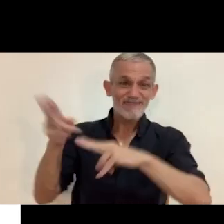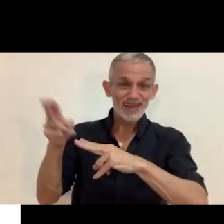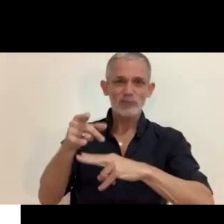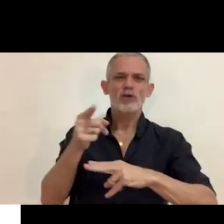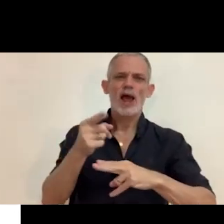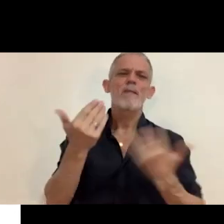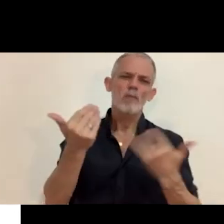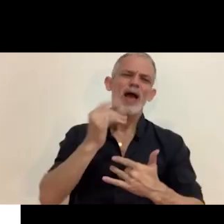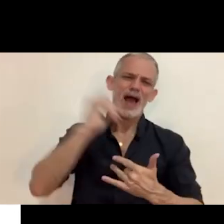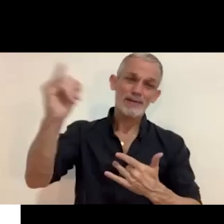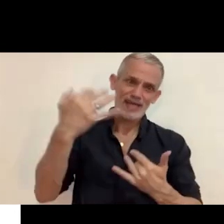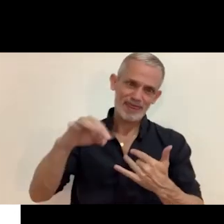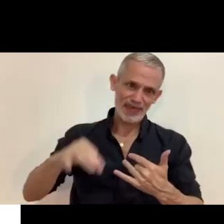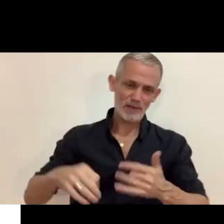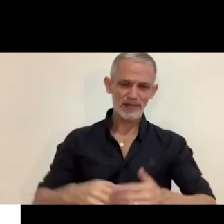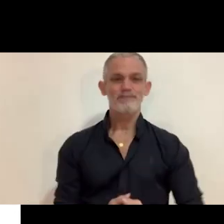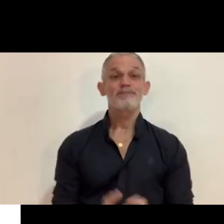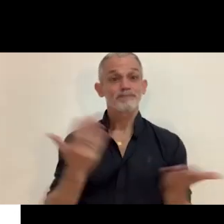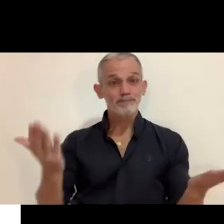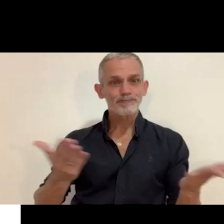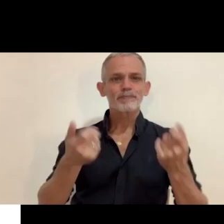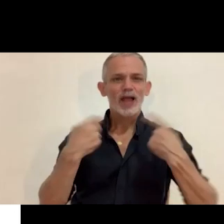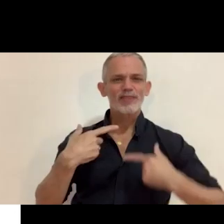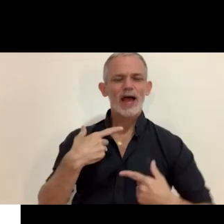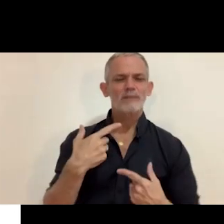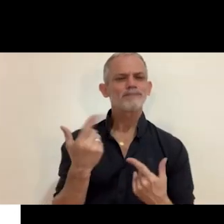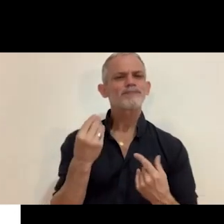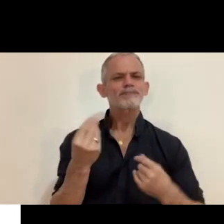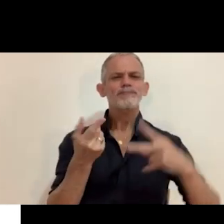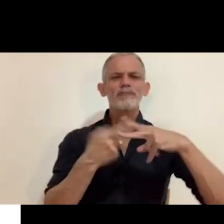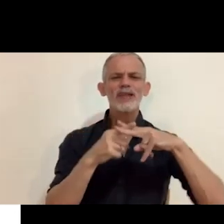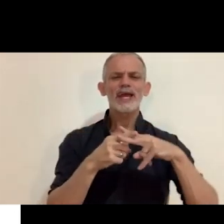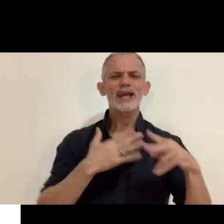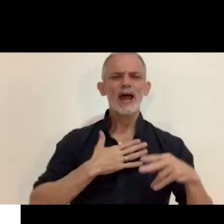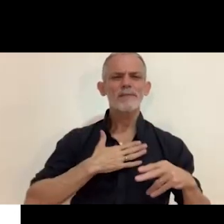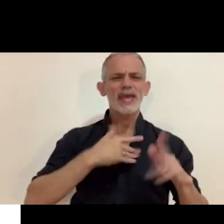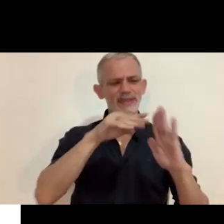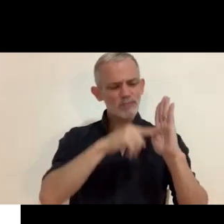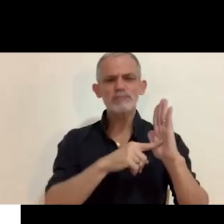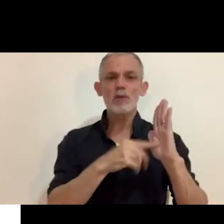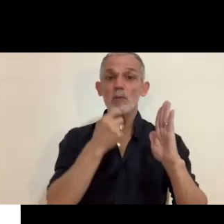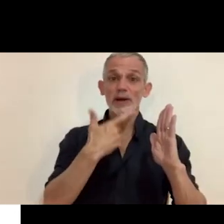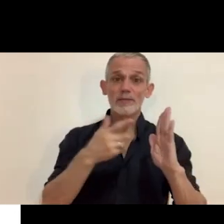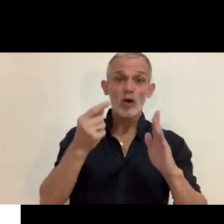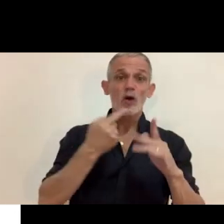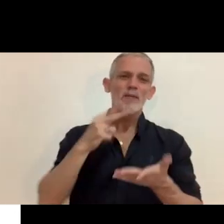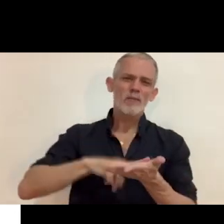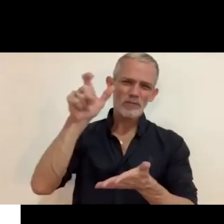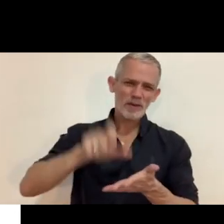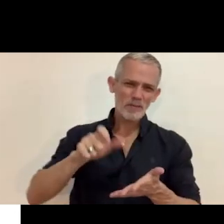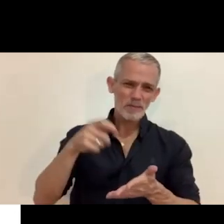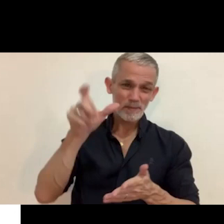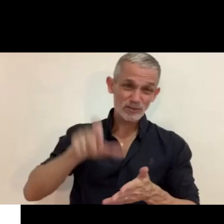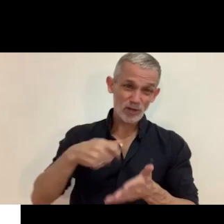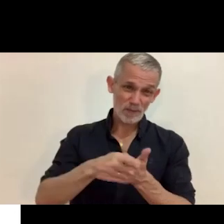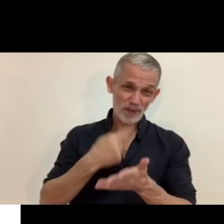denuncia. Esto nos habilita a tener una herramienta cuando el contribuyente sostiene que